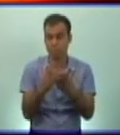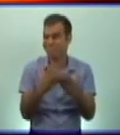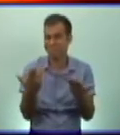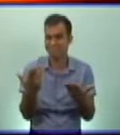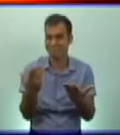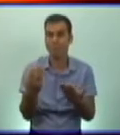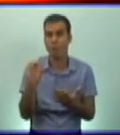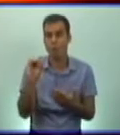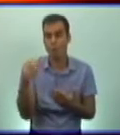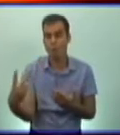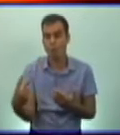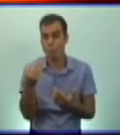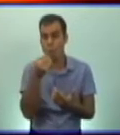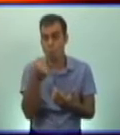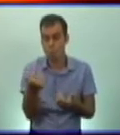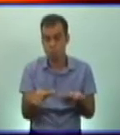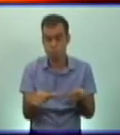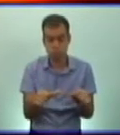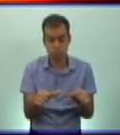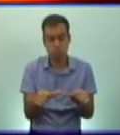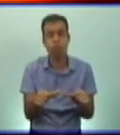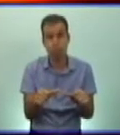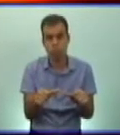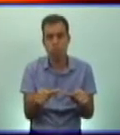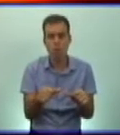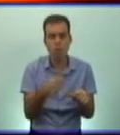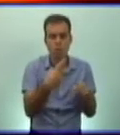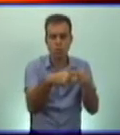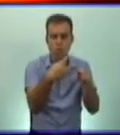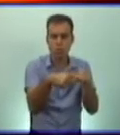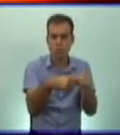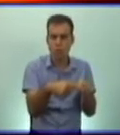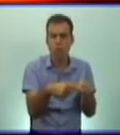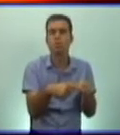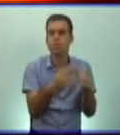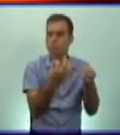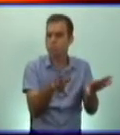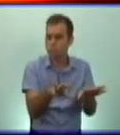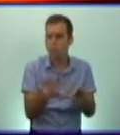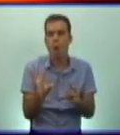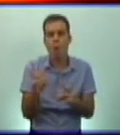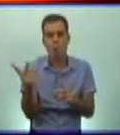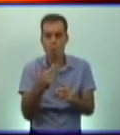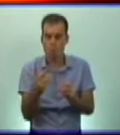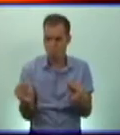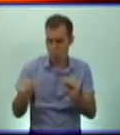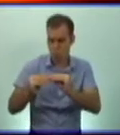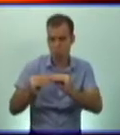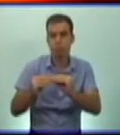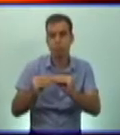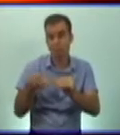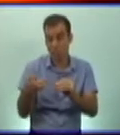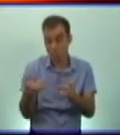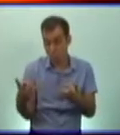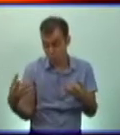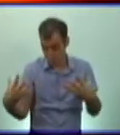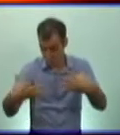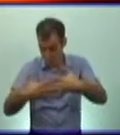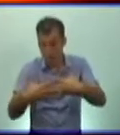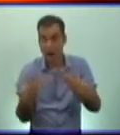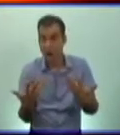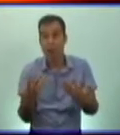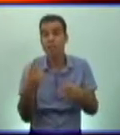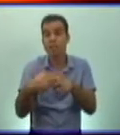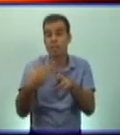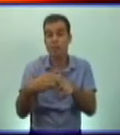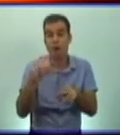dioxígeno puede reaccionar con sustancias simples y con sustancias compuestas formando óxidos. Hasta este momento